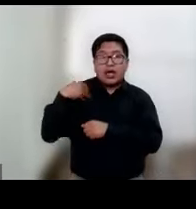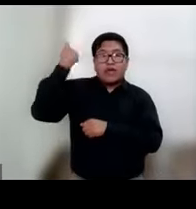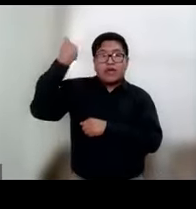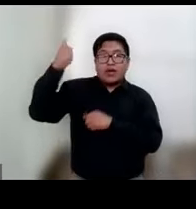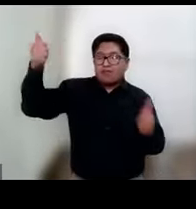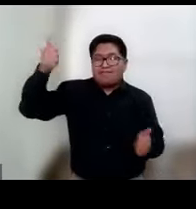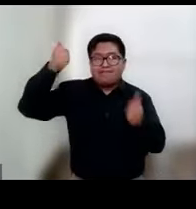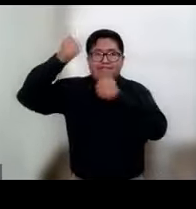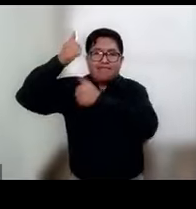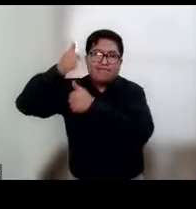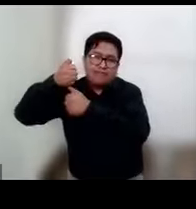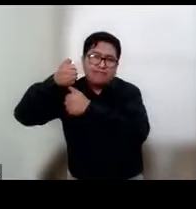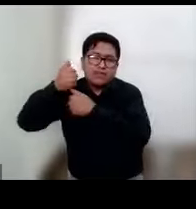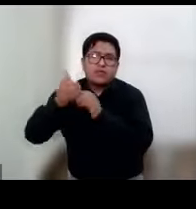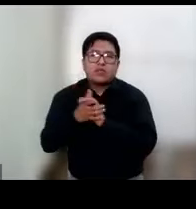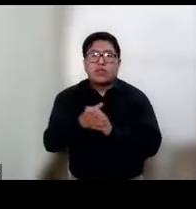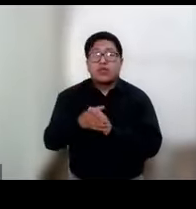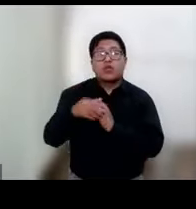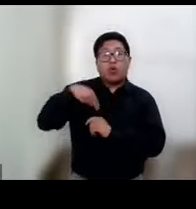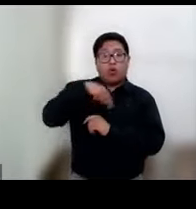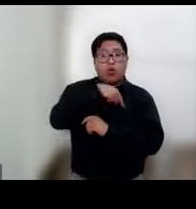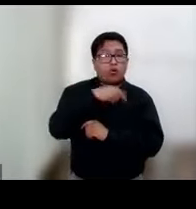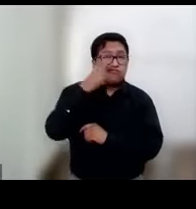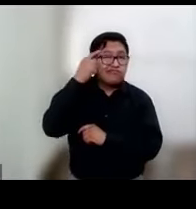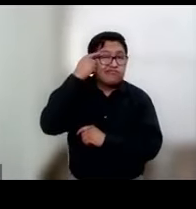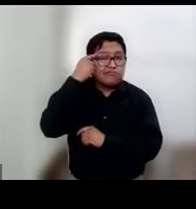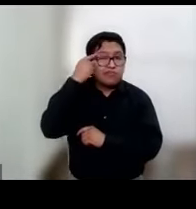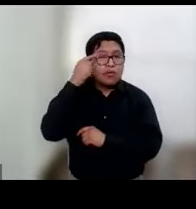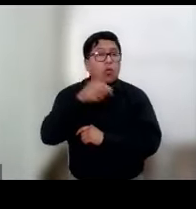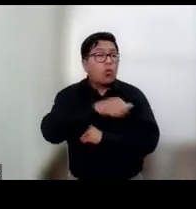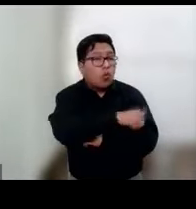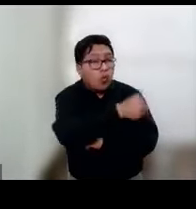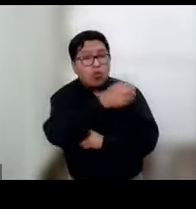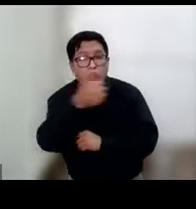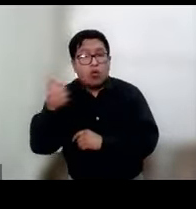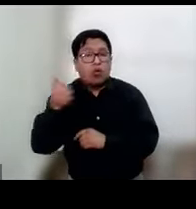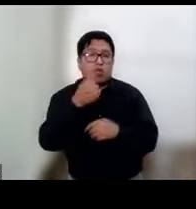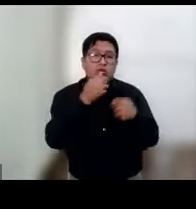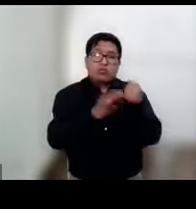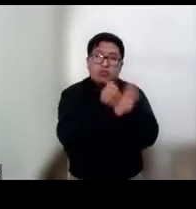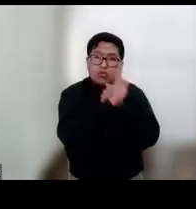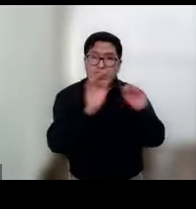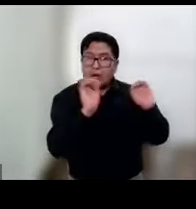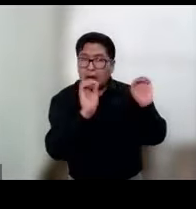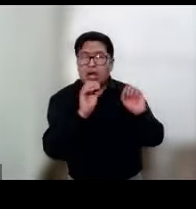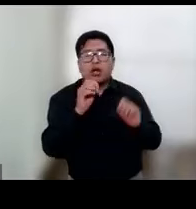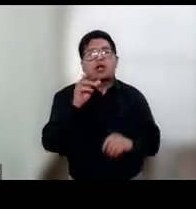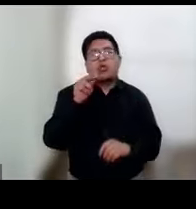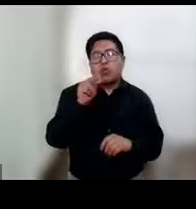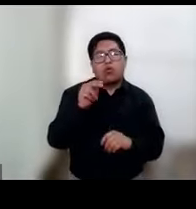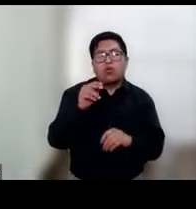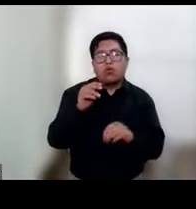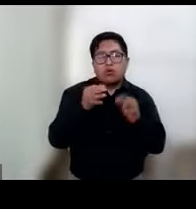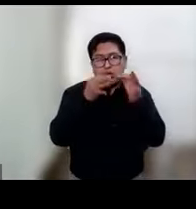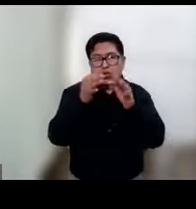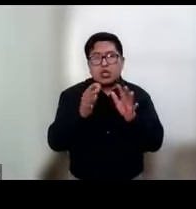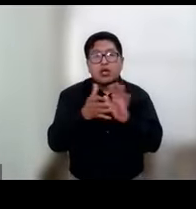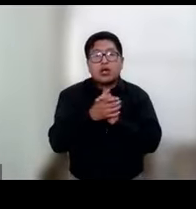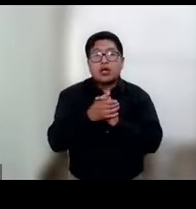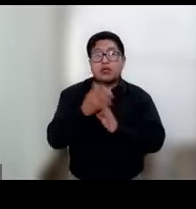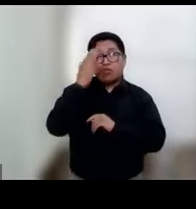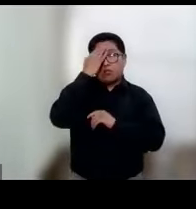no porque no consideremos los que los demás necesiten protecciones laborales etcétera sino porque